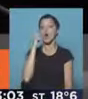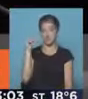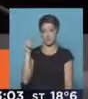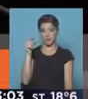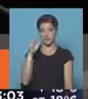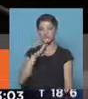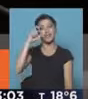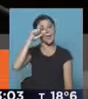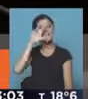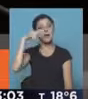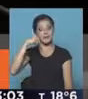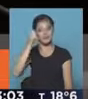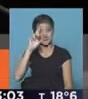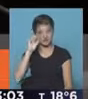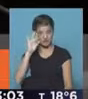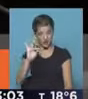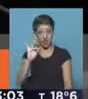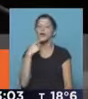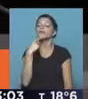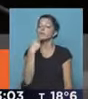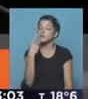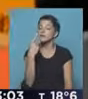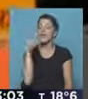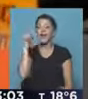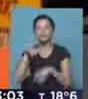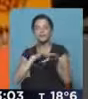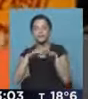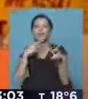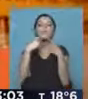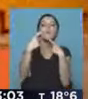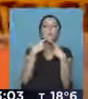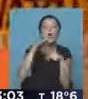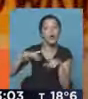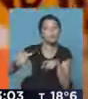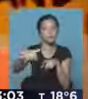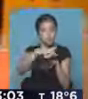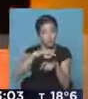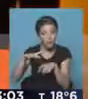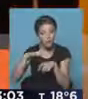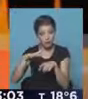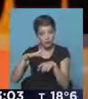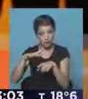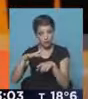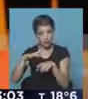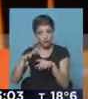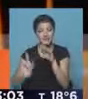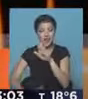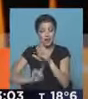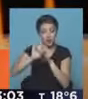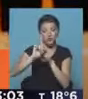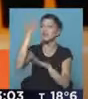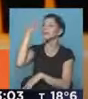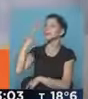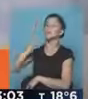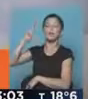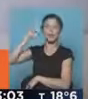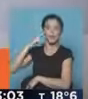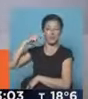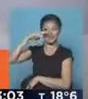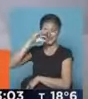Vernon Bogdanor afirma que el auge de los referéndums en las democracias occidentales desde los años 70 responde